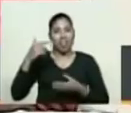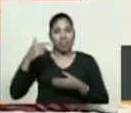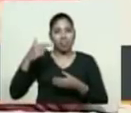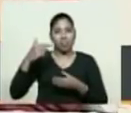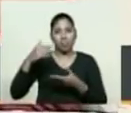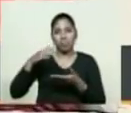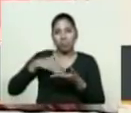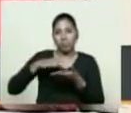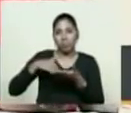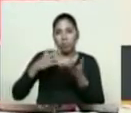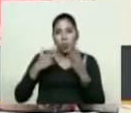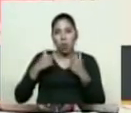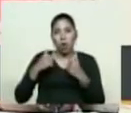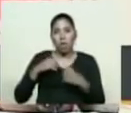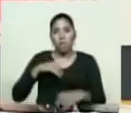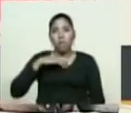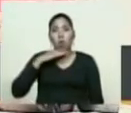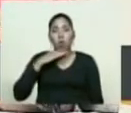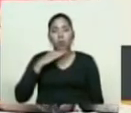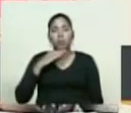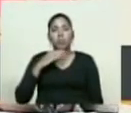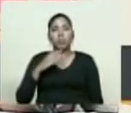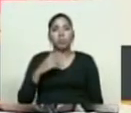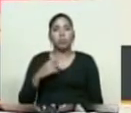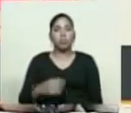Pero así es un proceso dinámico, pues.